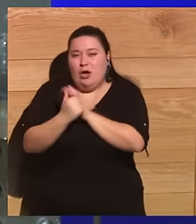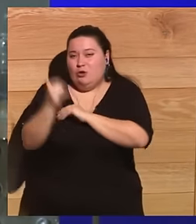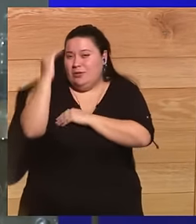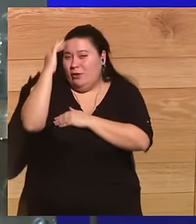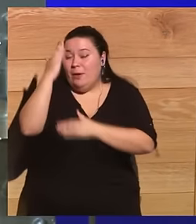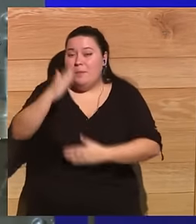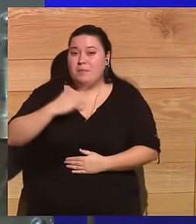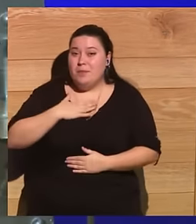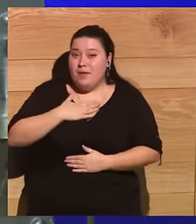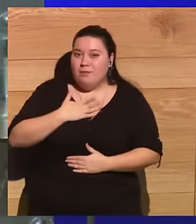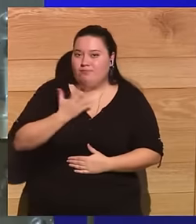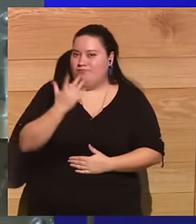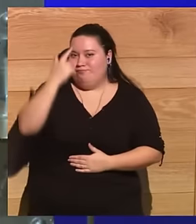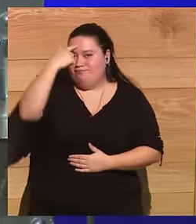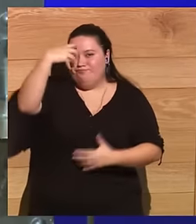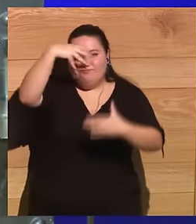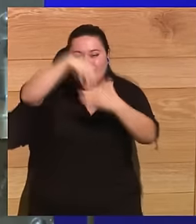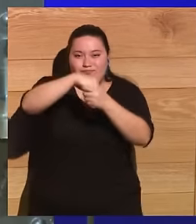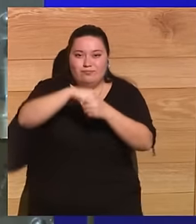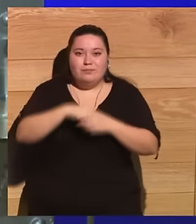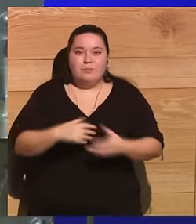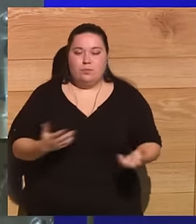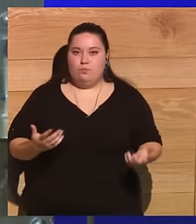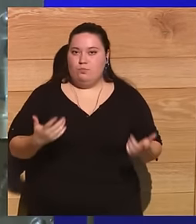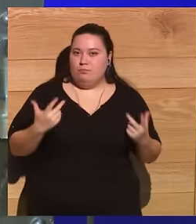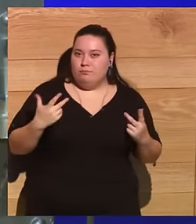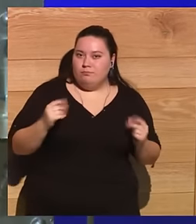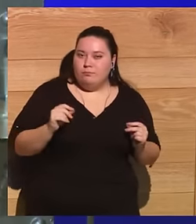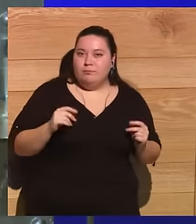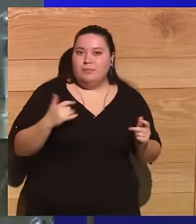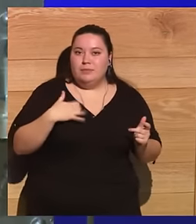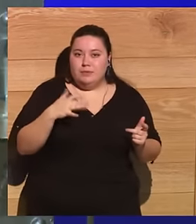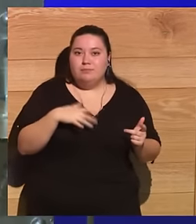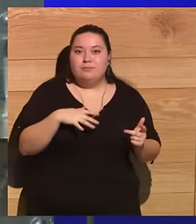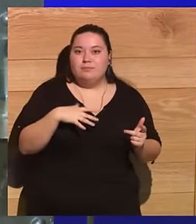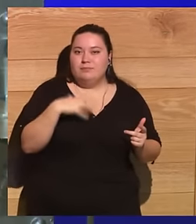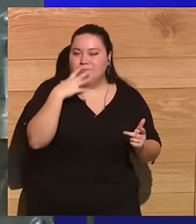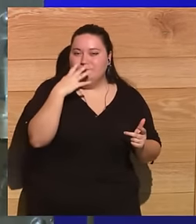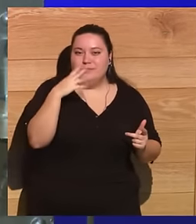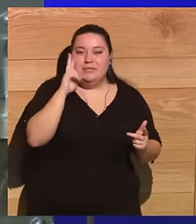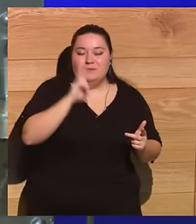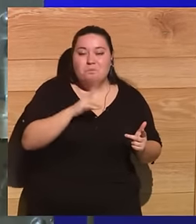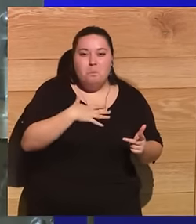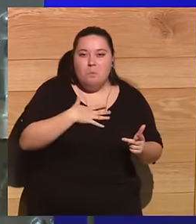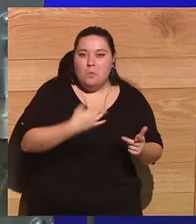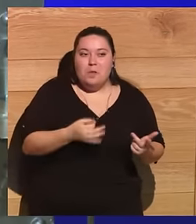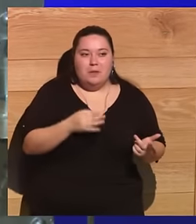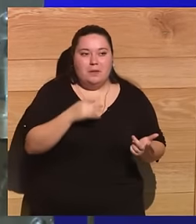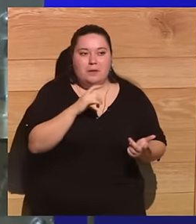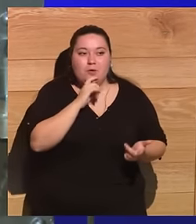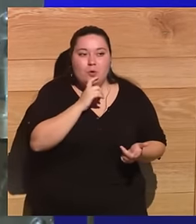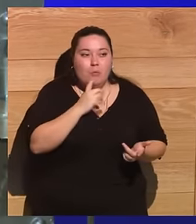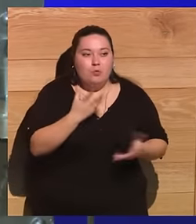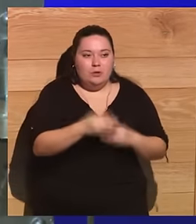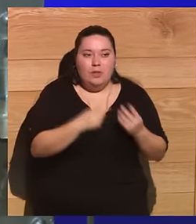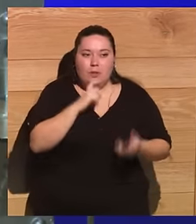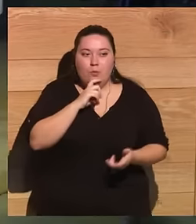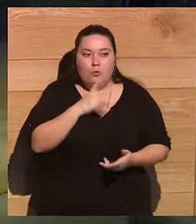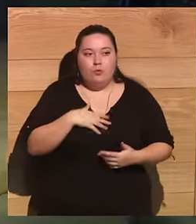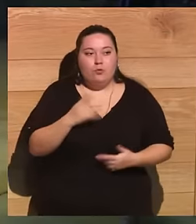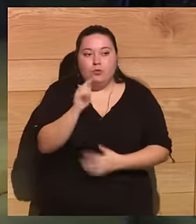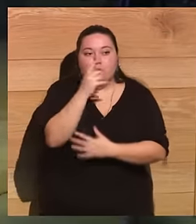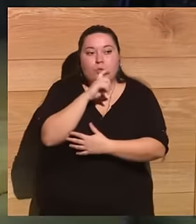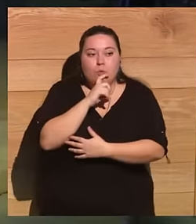ideologías, están ahí. ¡Buah! Se puede leer esto, es increíble, ¿no? ¿Cómo es posible? ¿Cómo podemos hacer esto? ¿Cómo